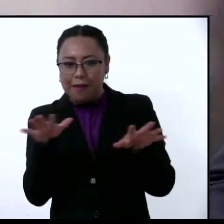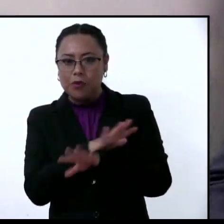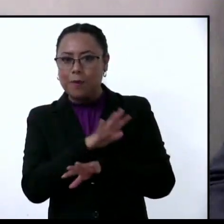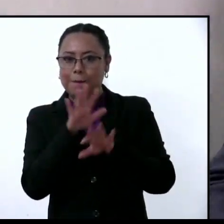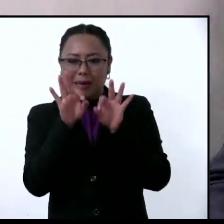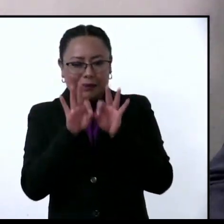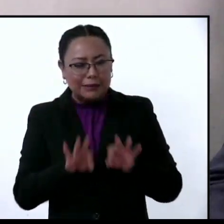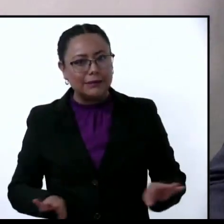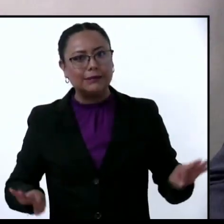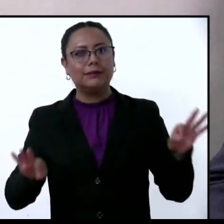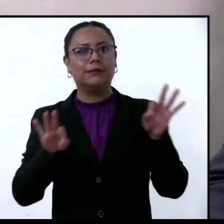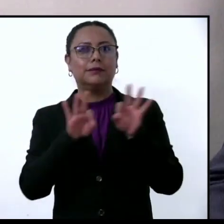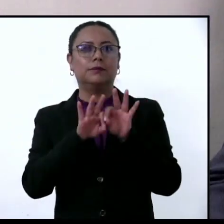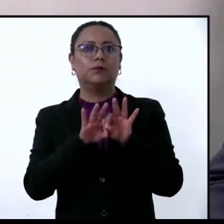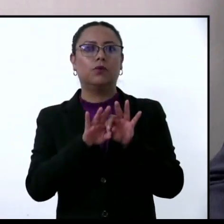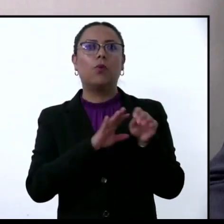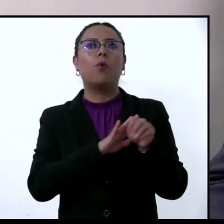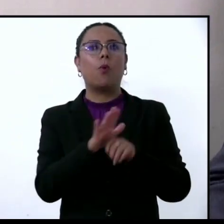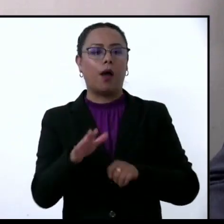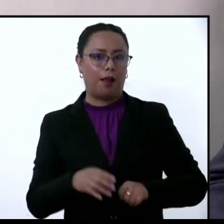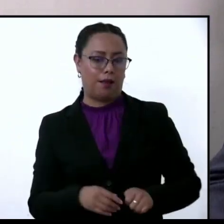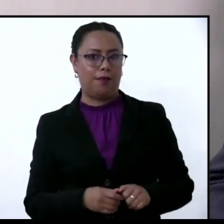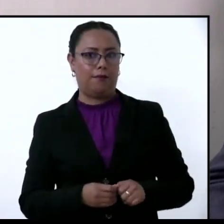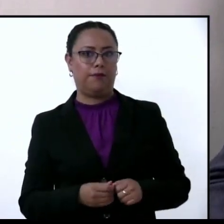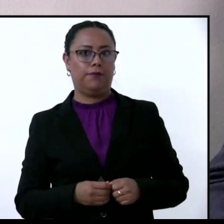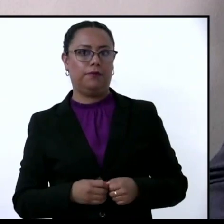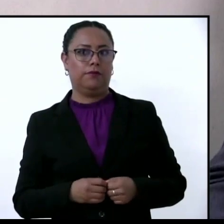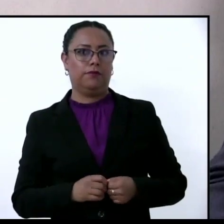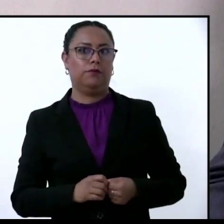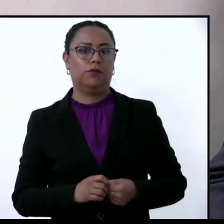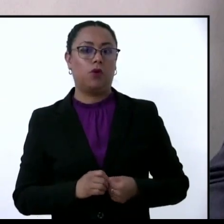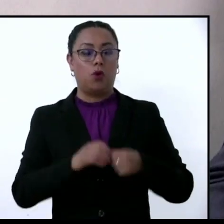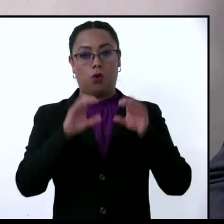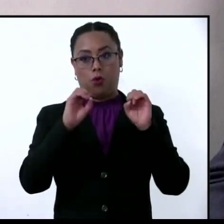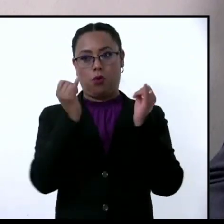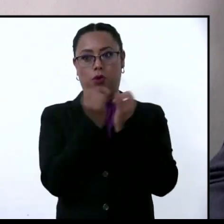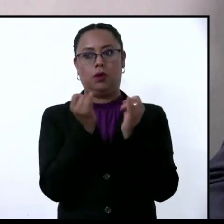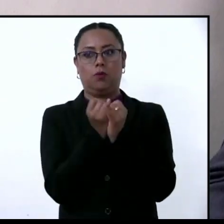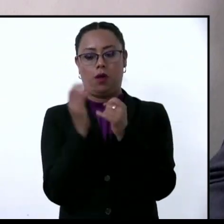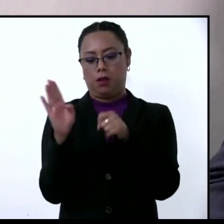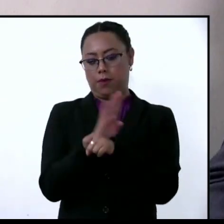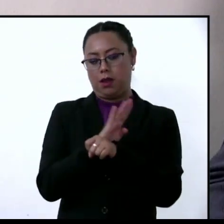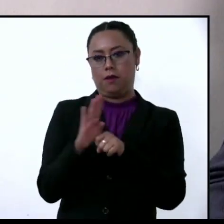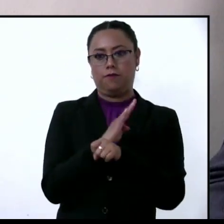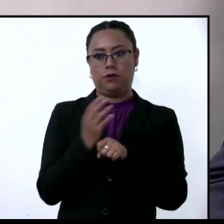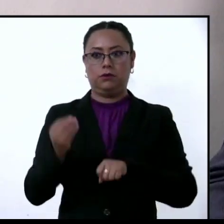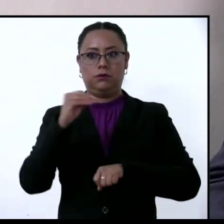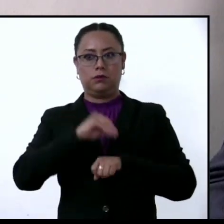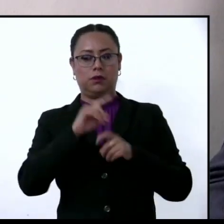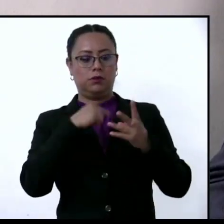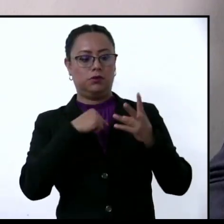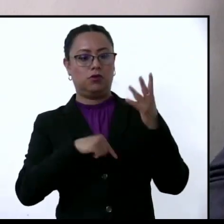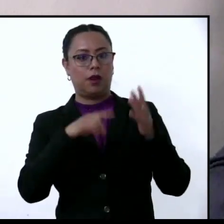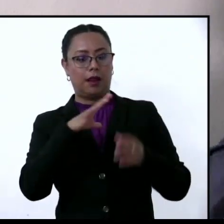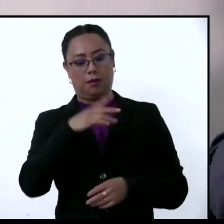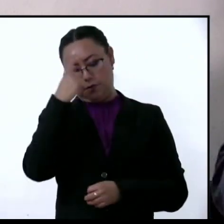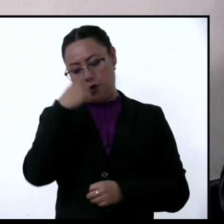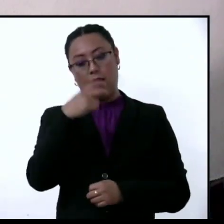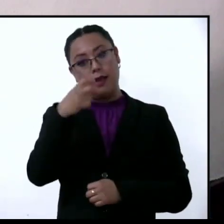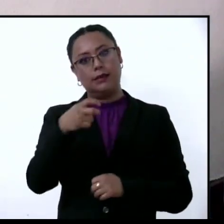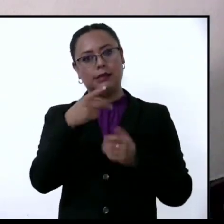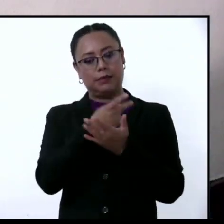Asimismo, este apoyo, ¿qué beneficios adicionales otorga de este programa a